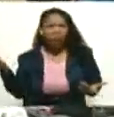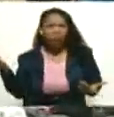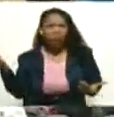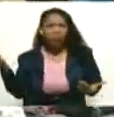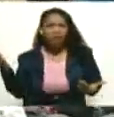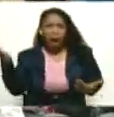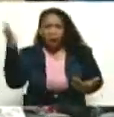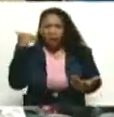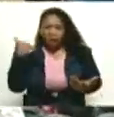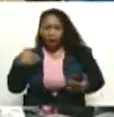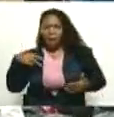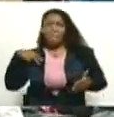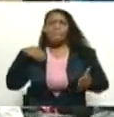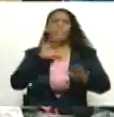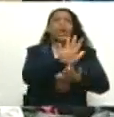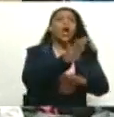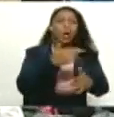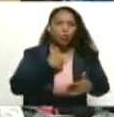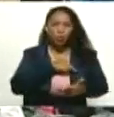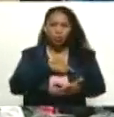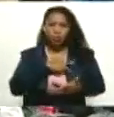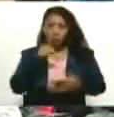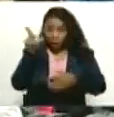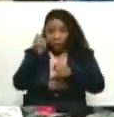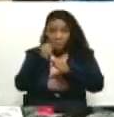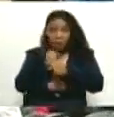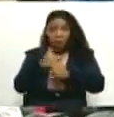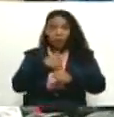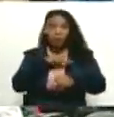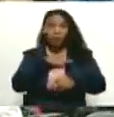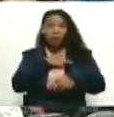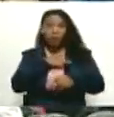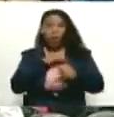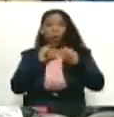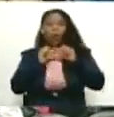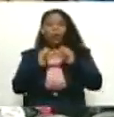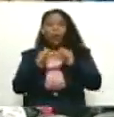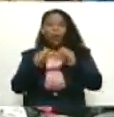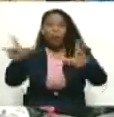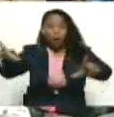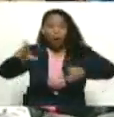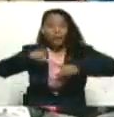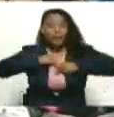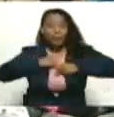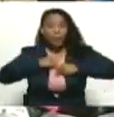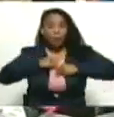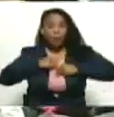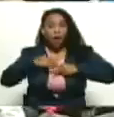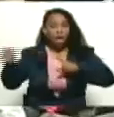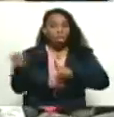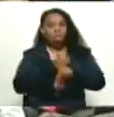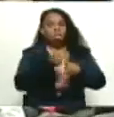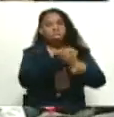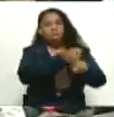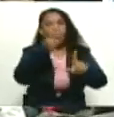atropellarnos a nosotros. O sea, ellos esperan que nosotros les sigamos aceptando, que sigan agrediendo a nuestro